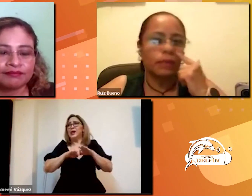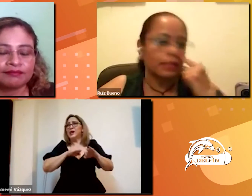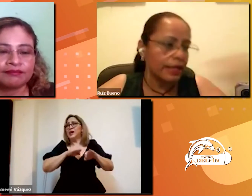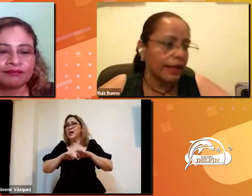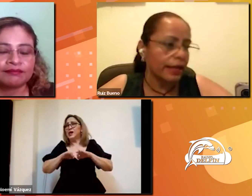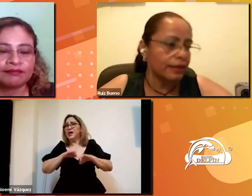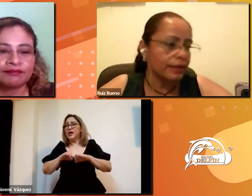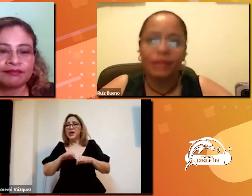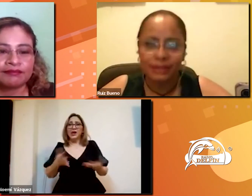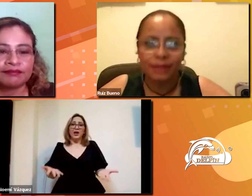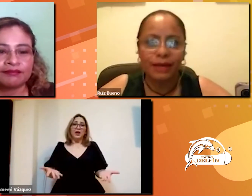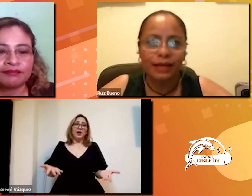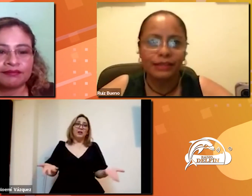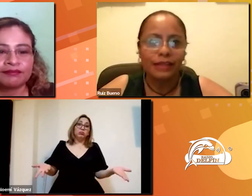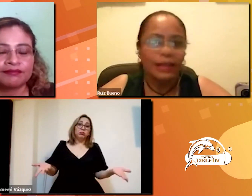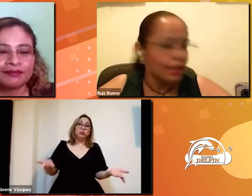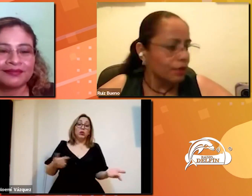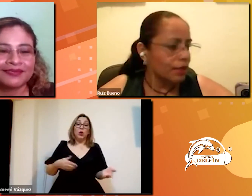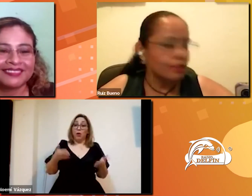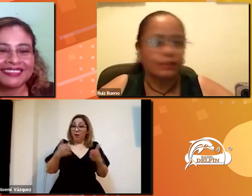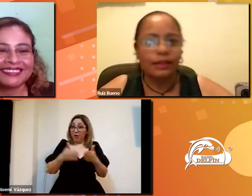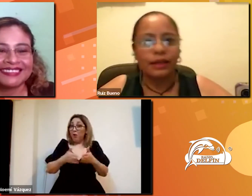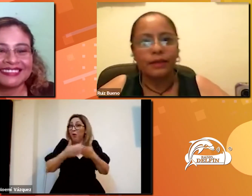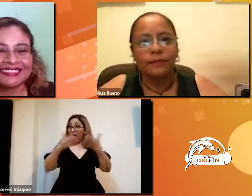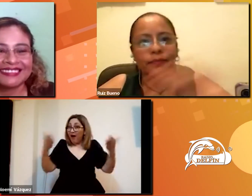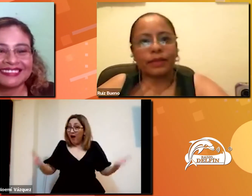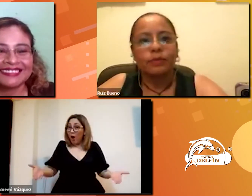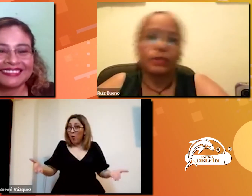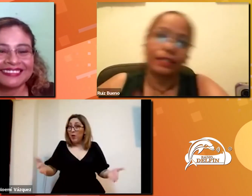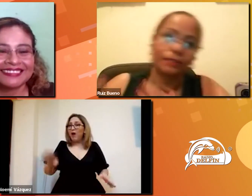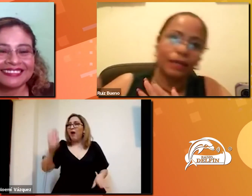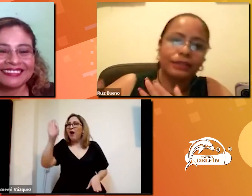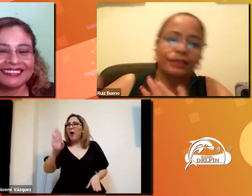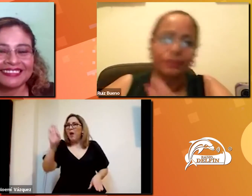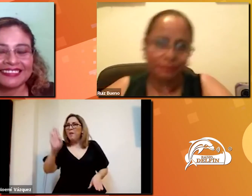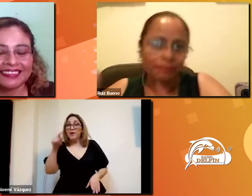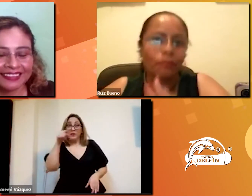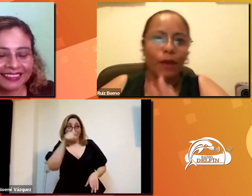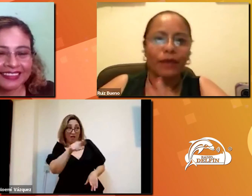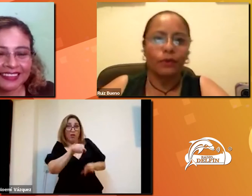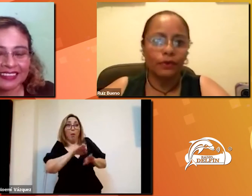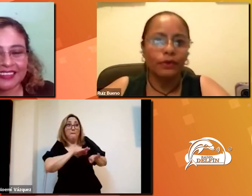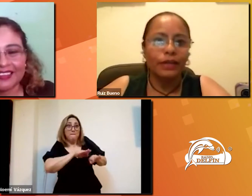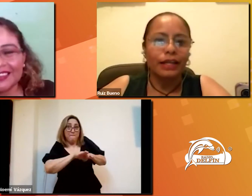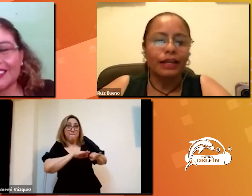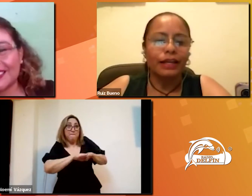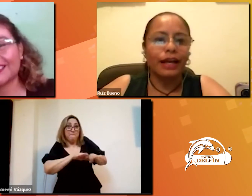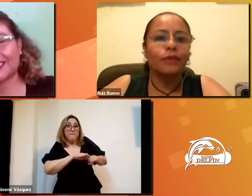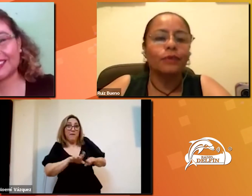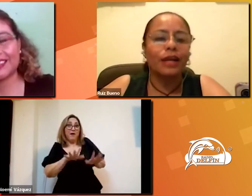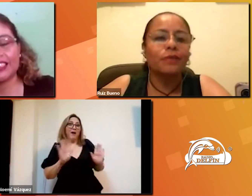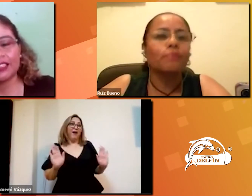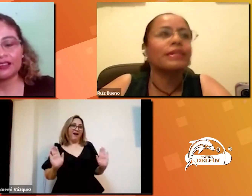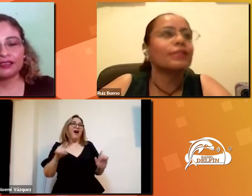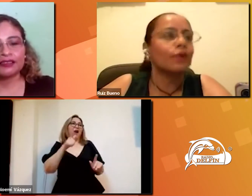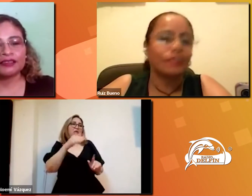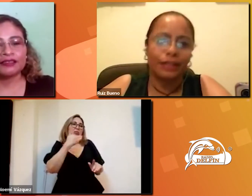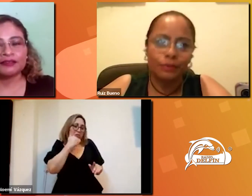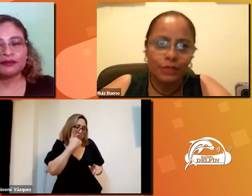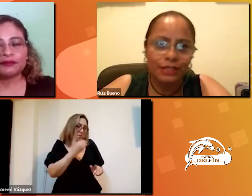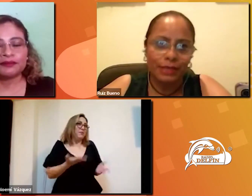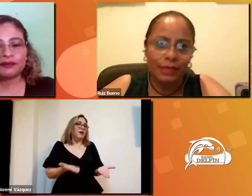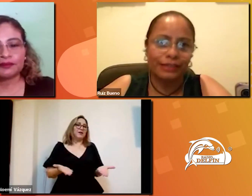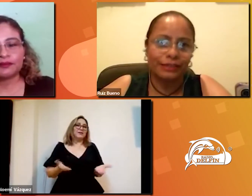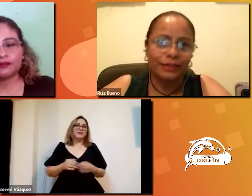hoy parecería que entre más trabajes, pues eres más bueno, ¿no? Hay un vicio que se